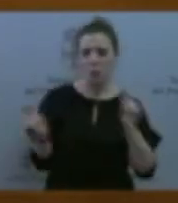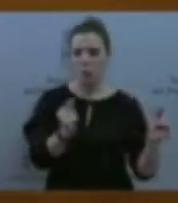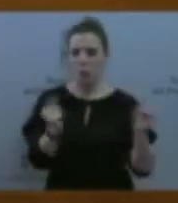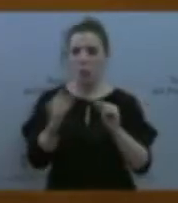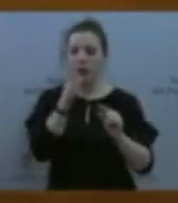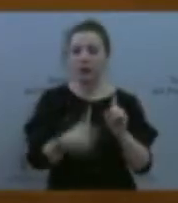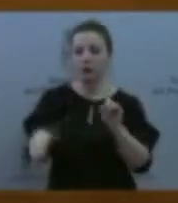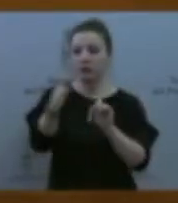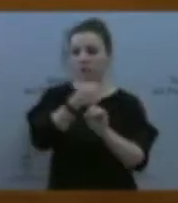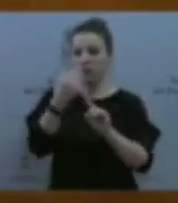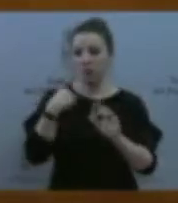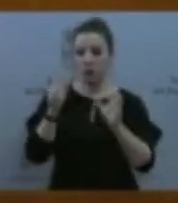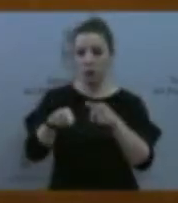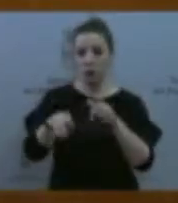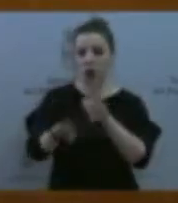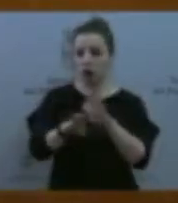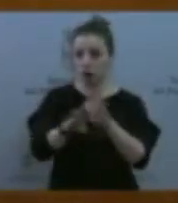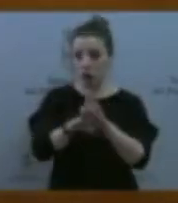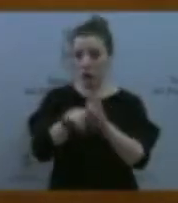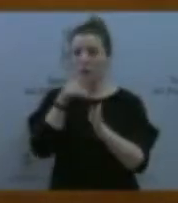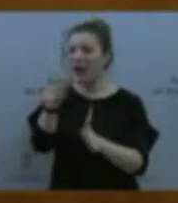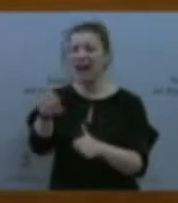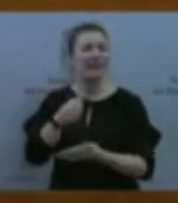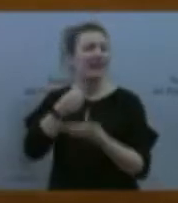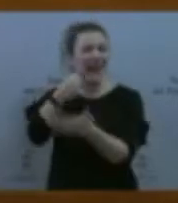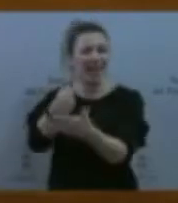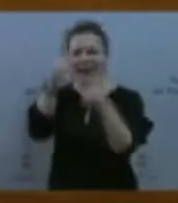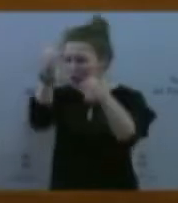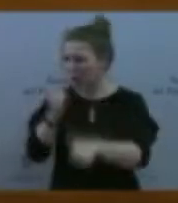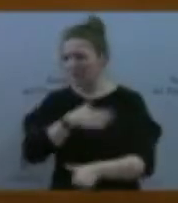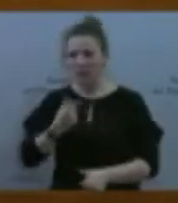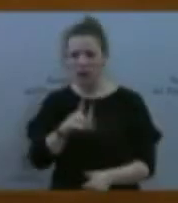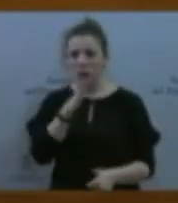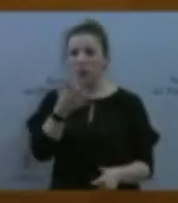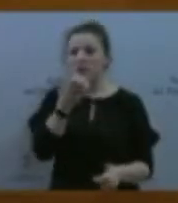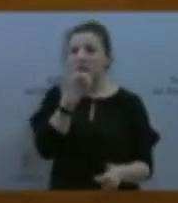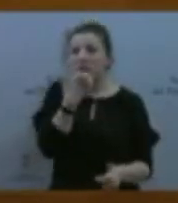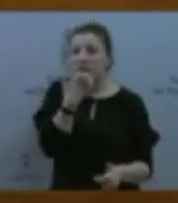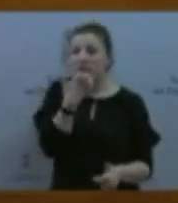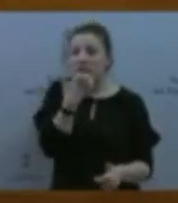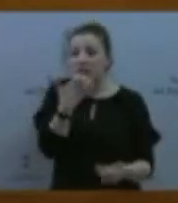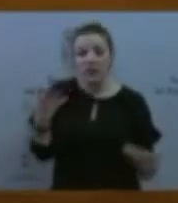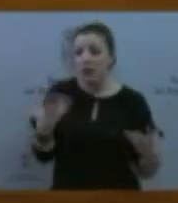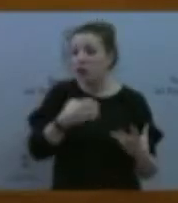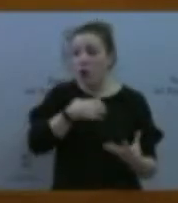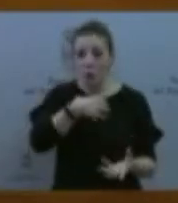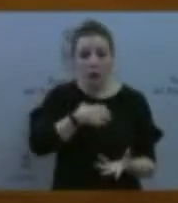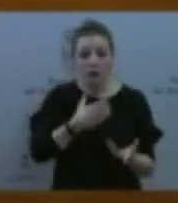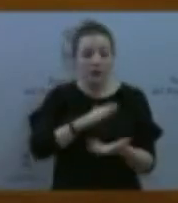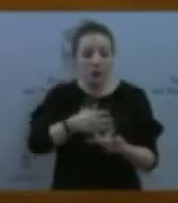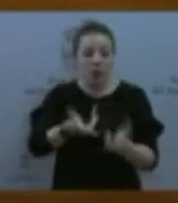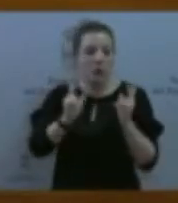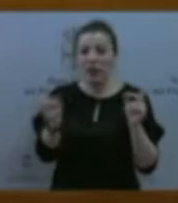heredar ningún título, porque claro, si no te puedes desembarazar de la gente que gobierna, no vives en una democracia. Por tanto, Tony Benn sabía muy bien